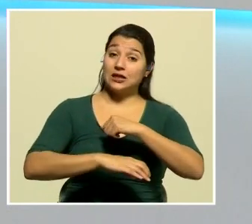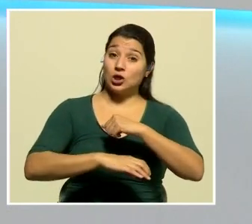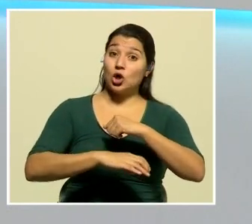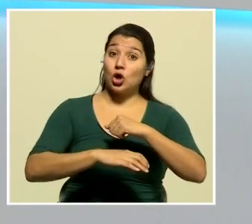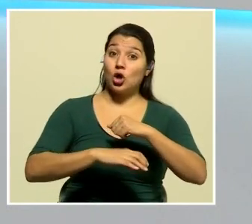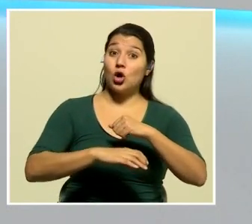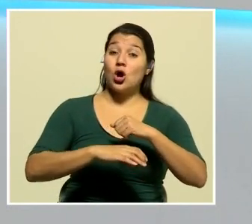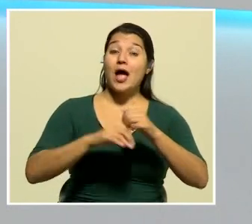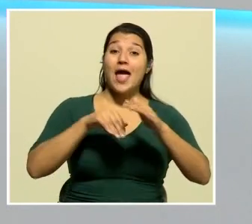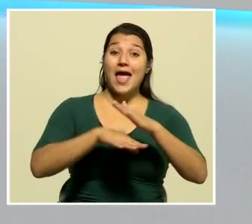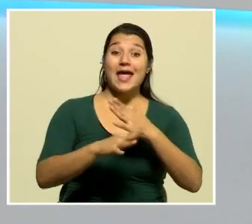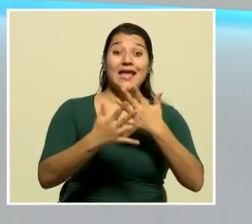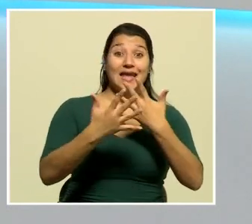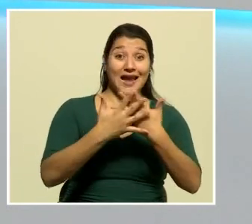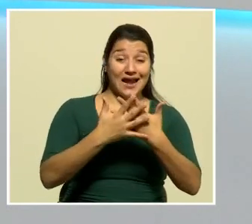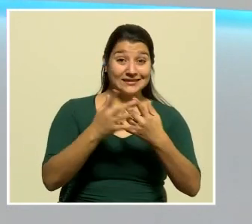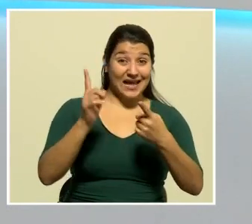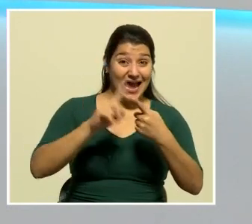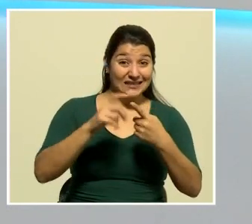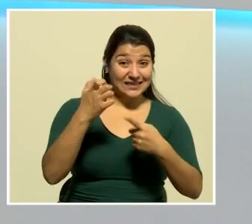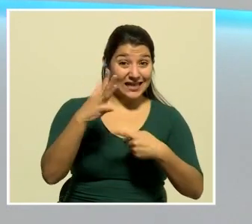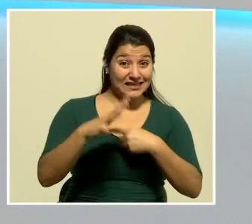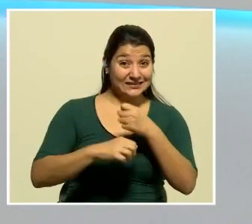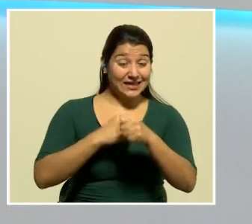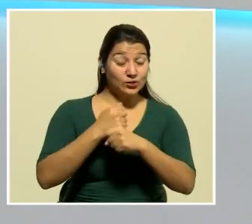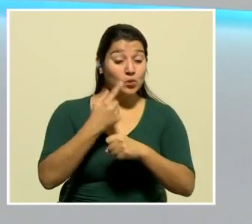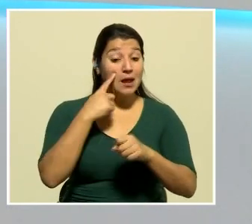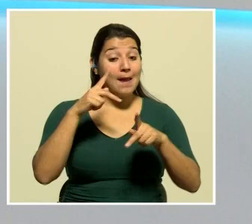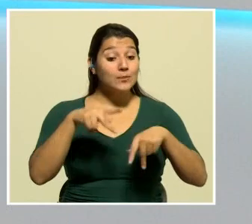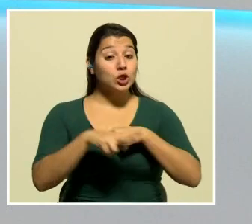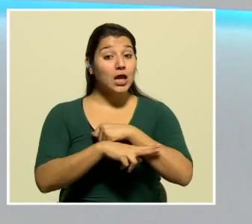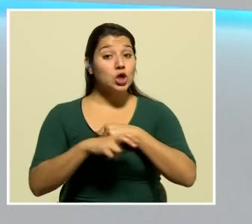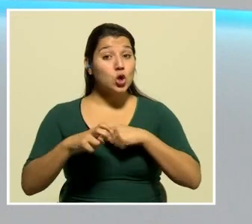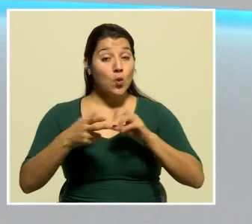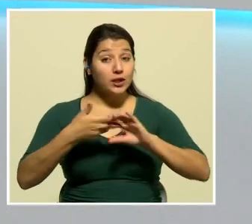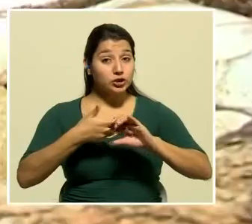a quienes roben combustible del poliducto de Recope.